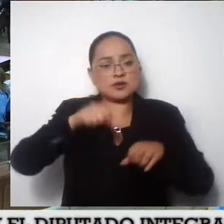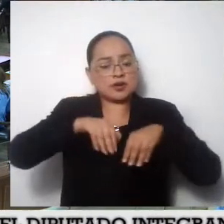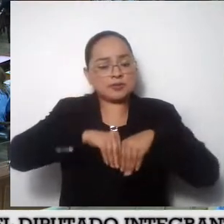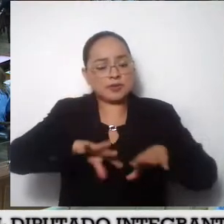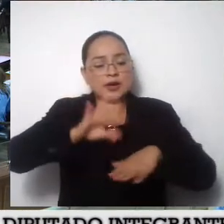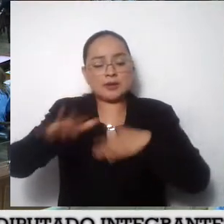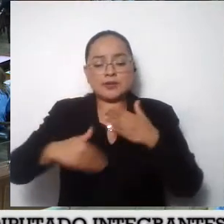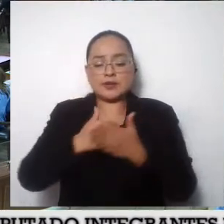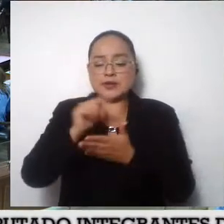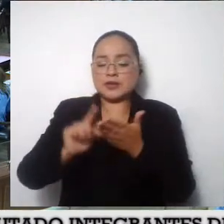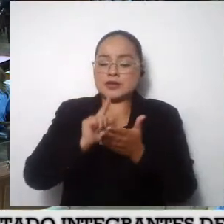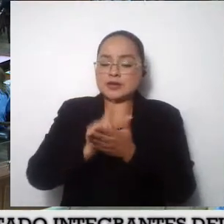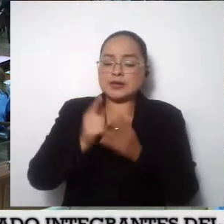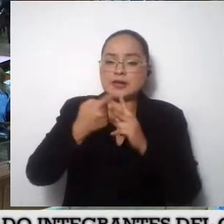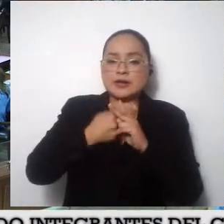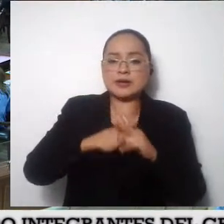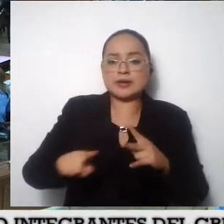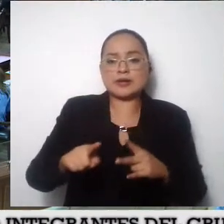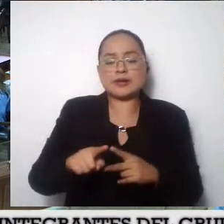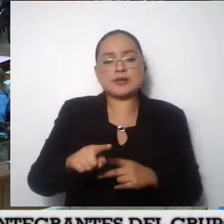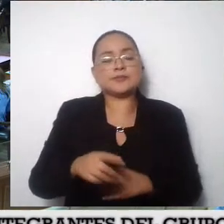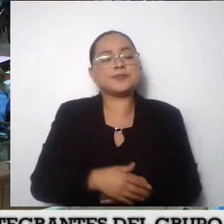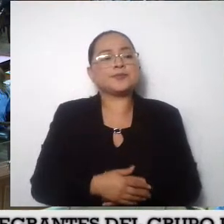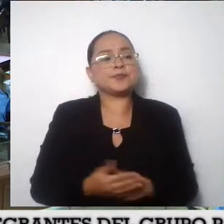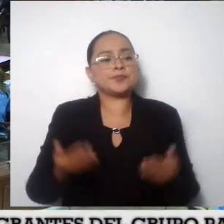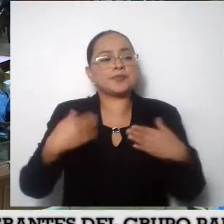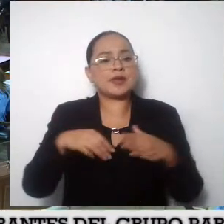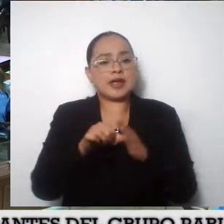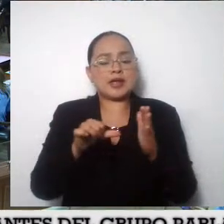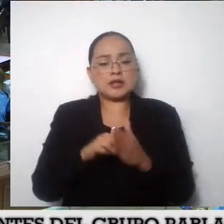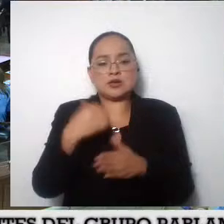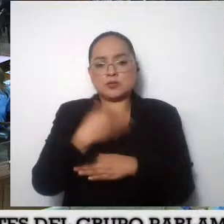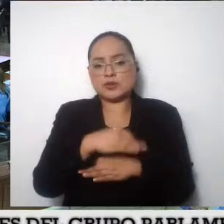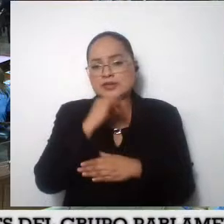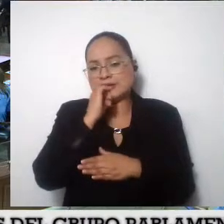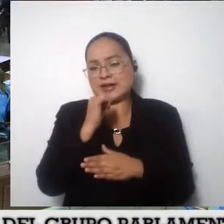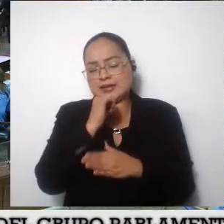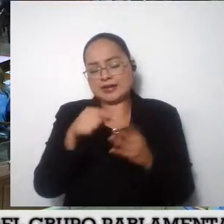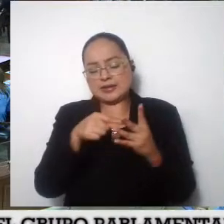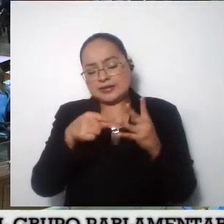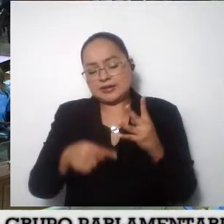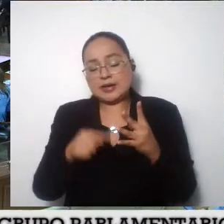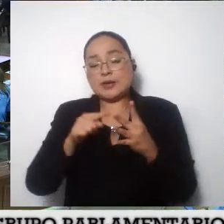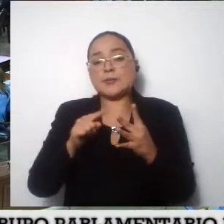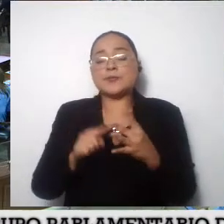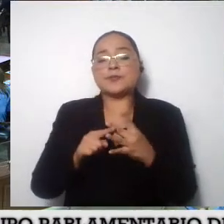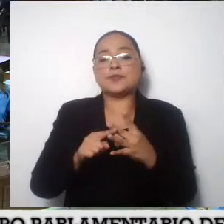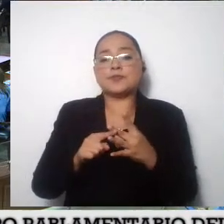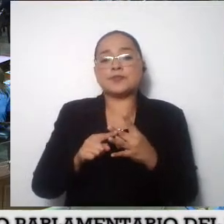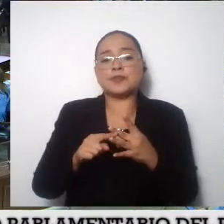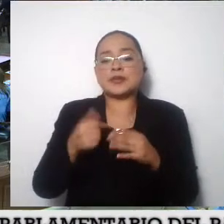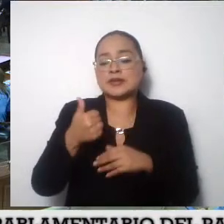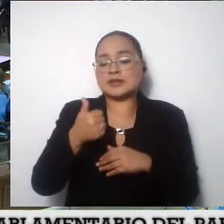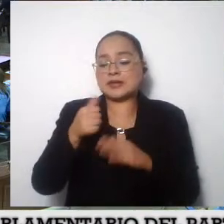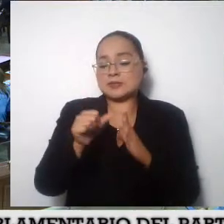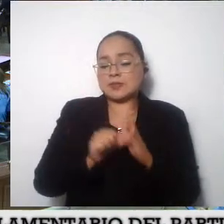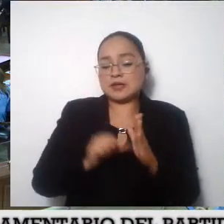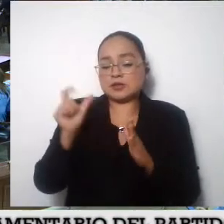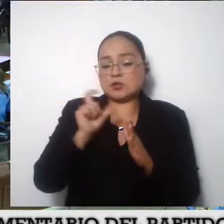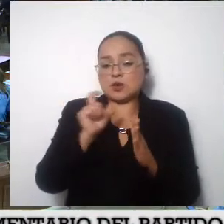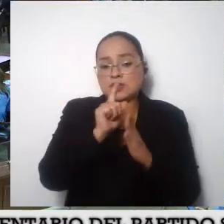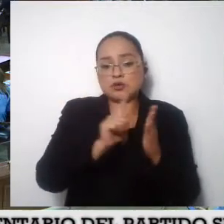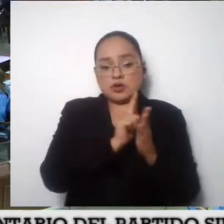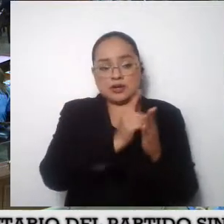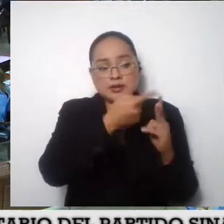Sinaloa, sin perjuicio de lo dispuesto en los transitorios siguientes. Artículo segundo. Es un término de 6 meses a partir del inicio de su vigencia